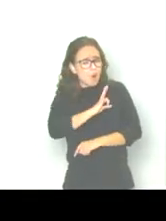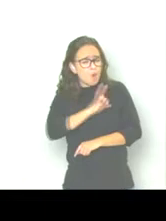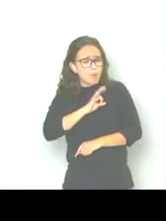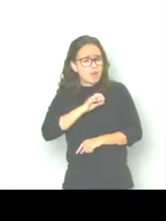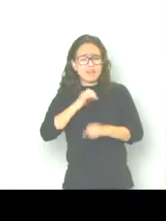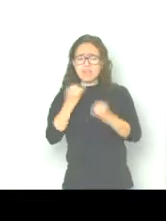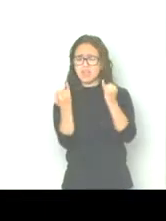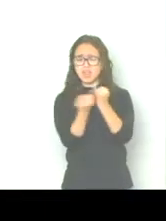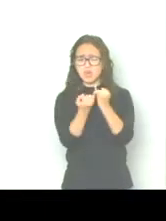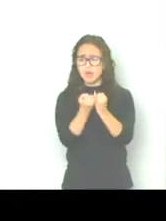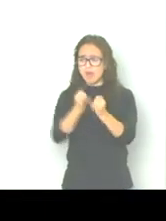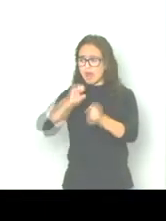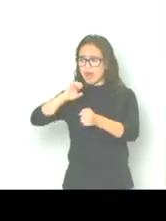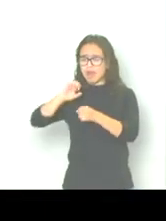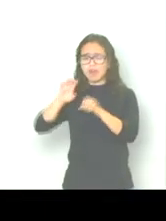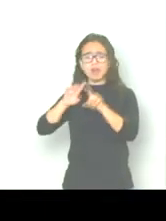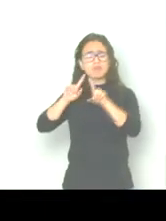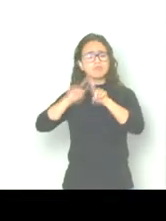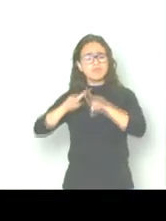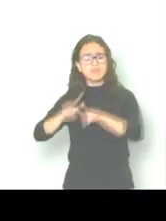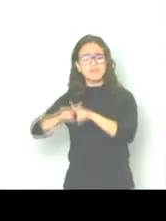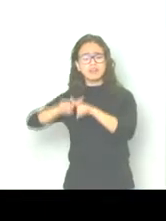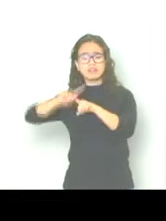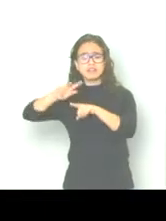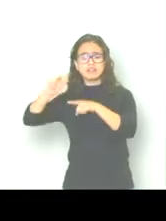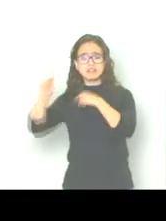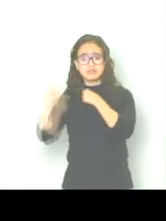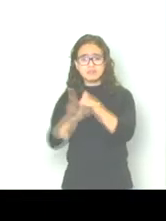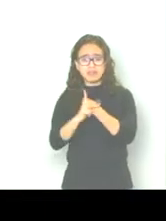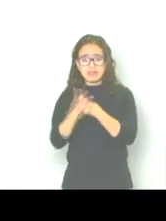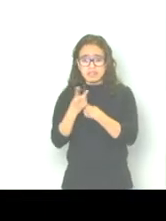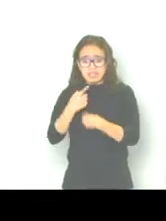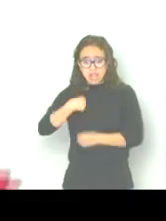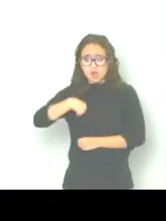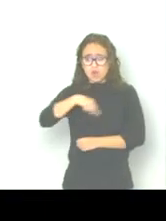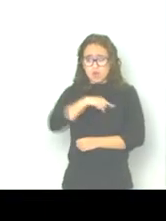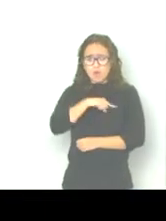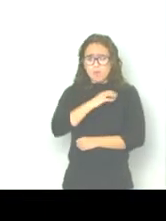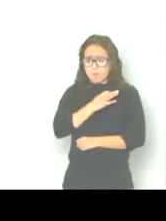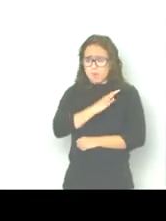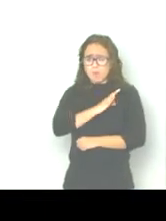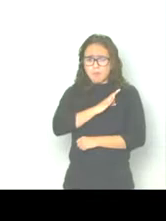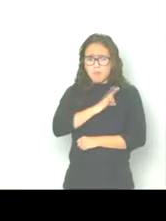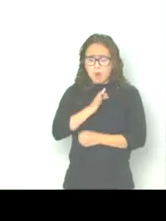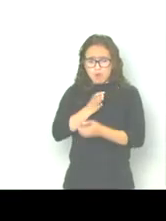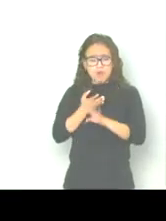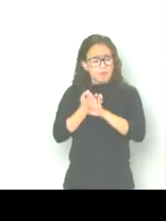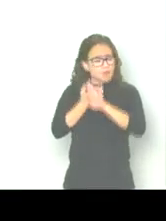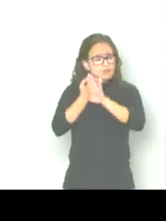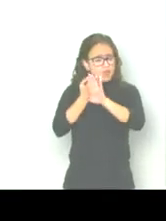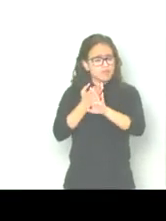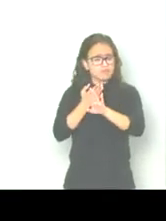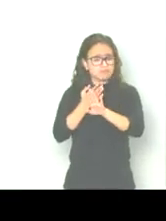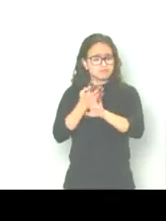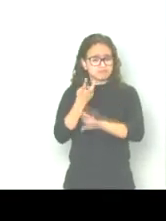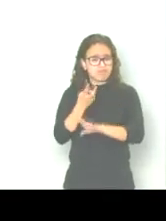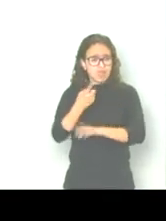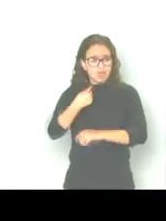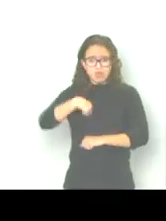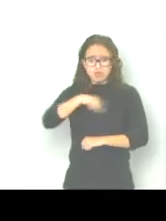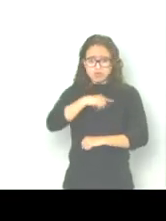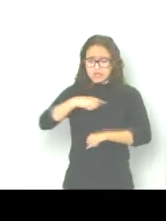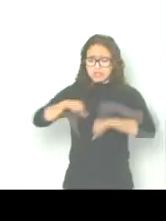en otros países y está en nuestras manos evitar esa situación, está completamente en nuestras manos, en